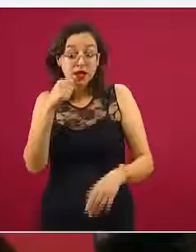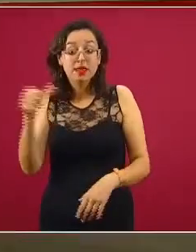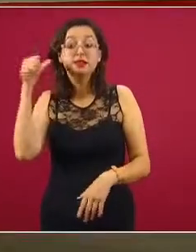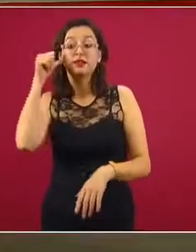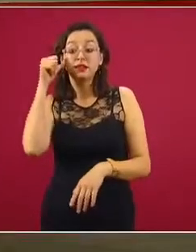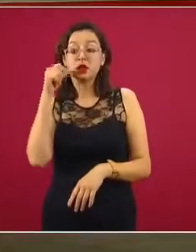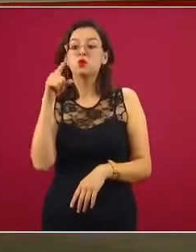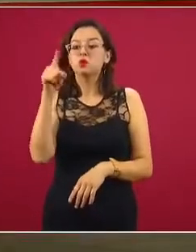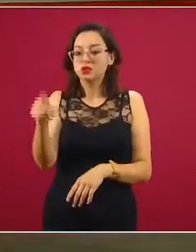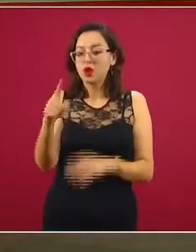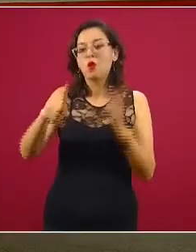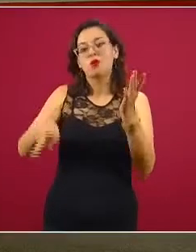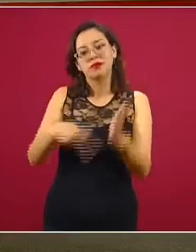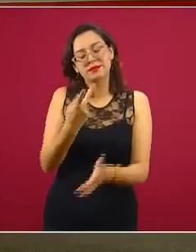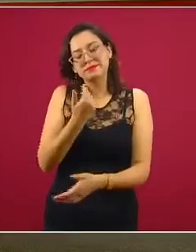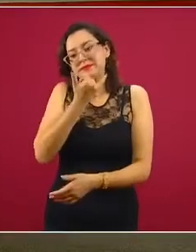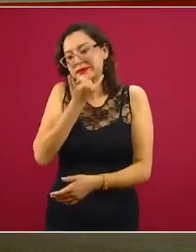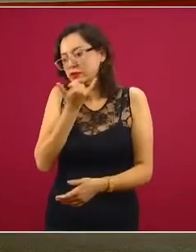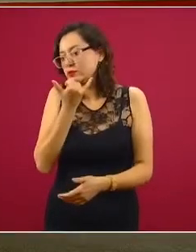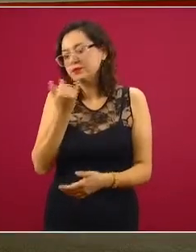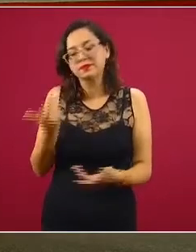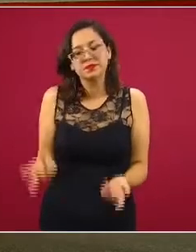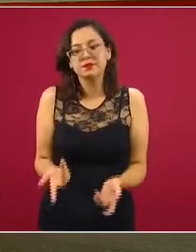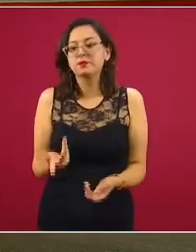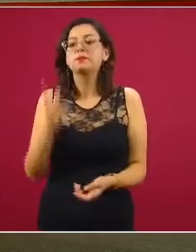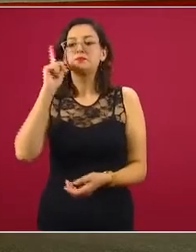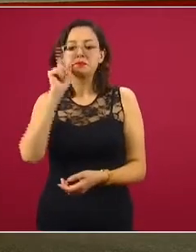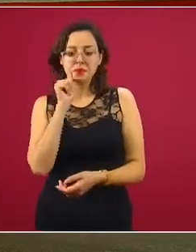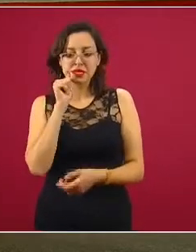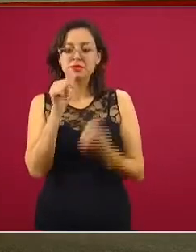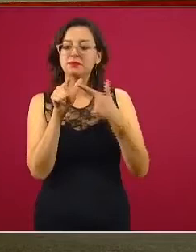usted nuevamente la dejamos sin la oportunidad de preguntar, pero